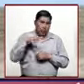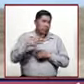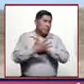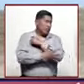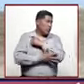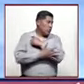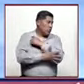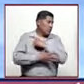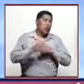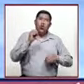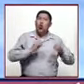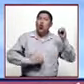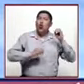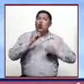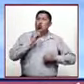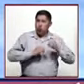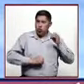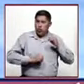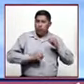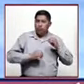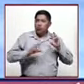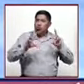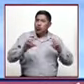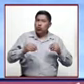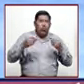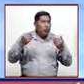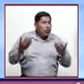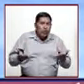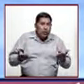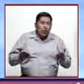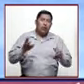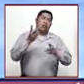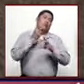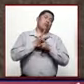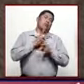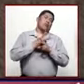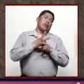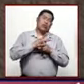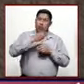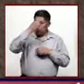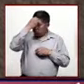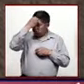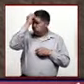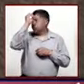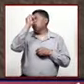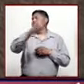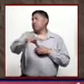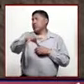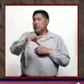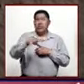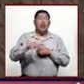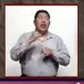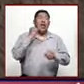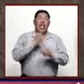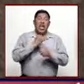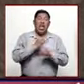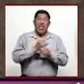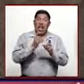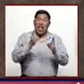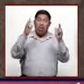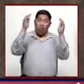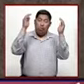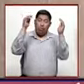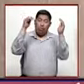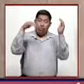Oruro, se ha debido dar descuido. Se ha debido dar el caso de abandono, porque evidentemente si la iglesia está así